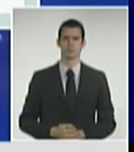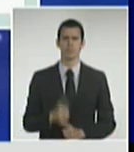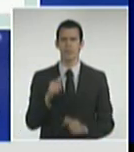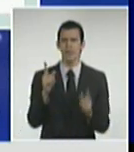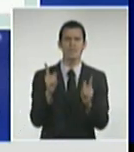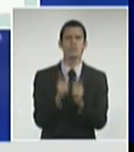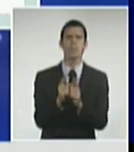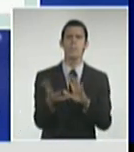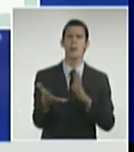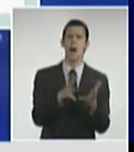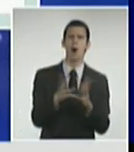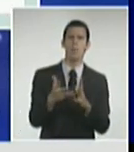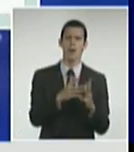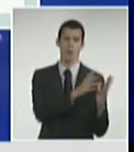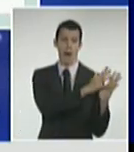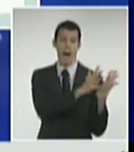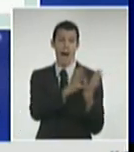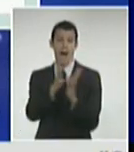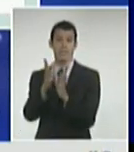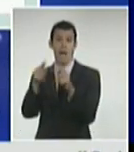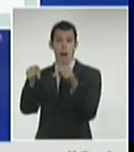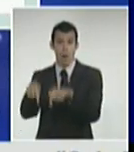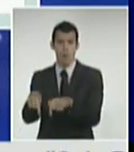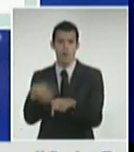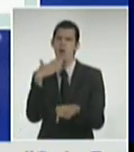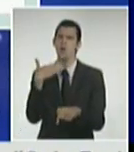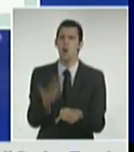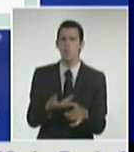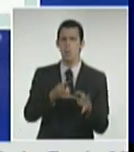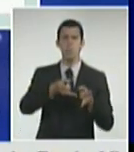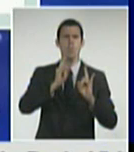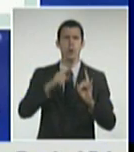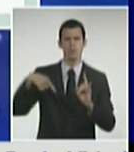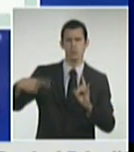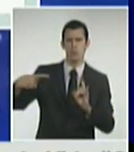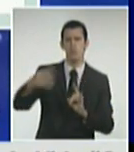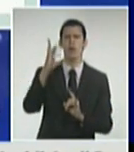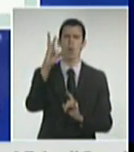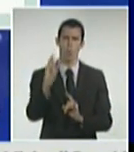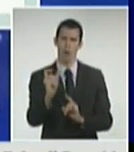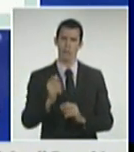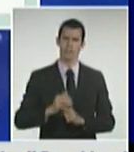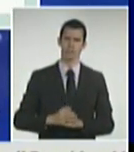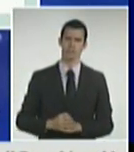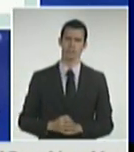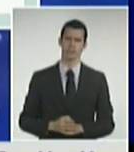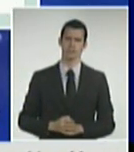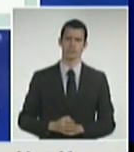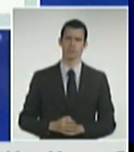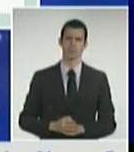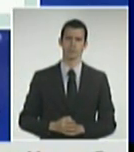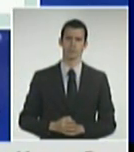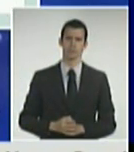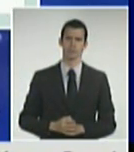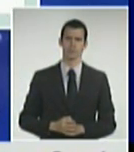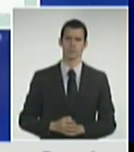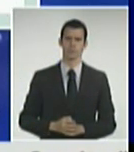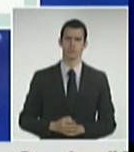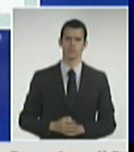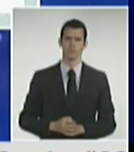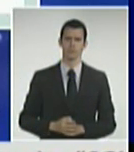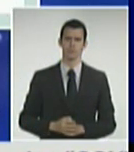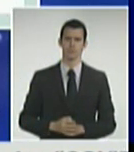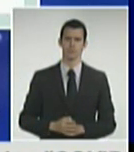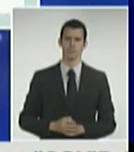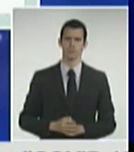35 fallecidos, como ya habíamos dicho. Y realmente también el comportamiento del promedio